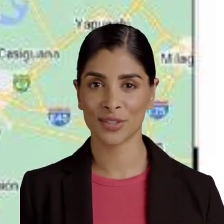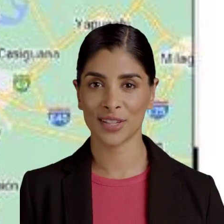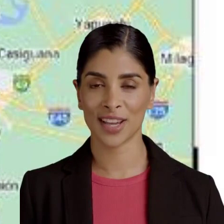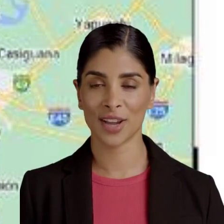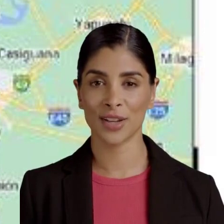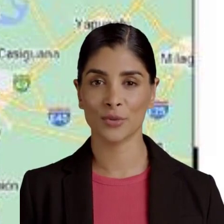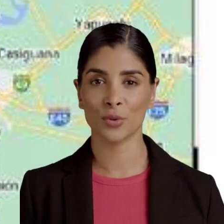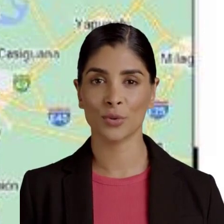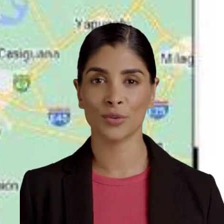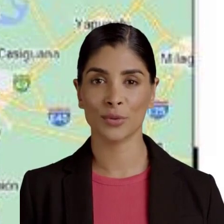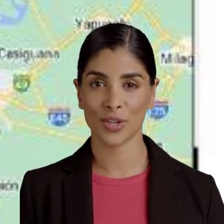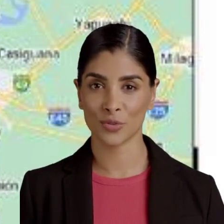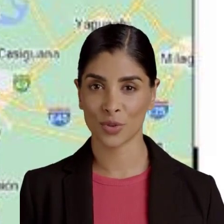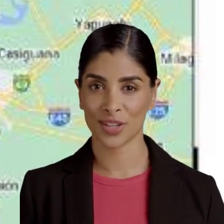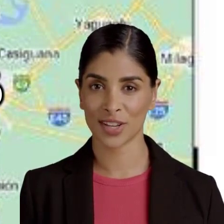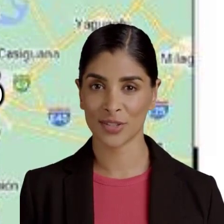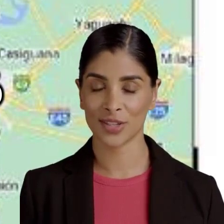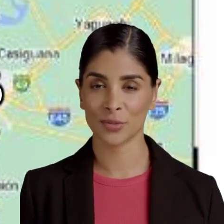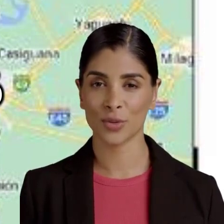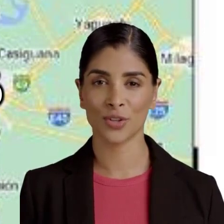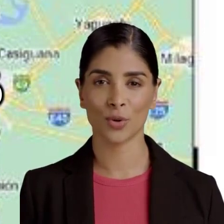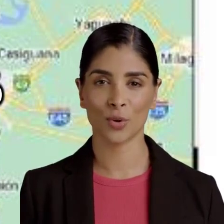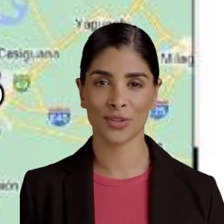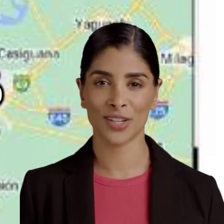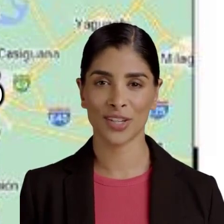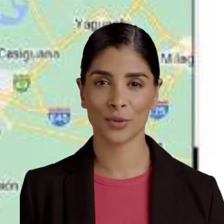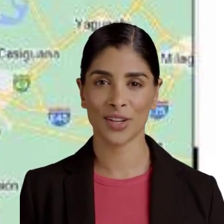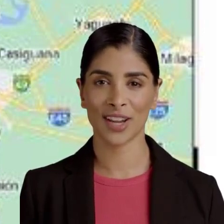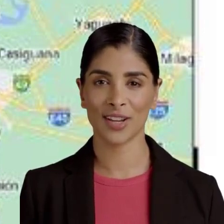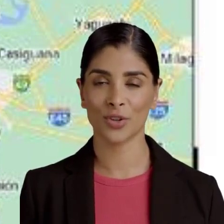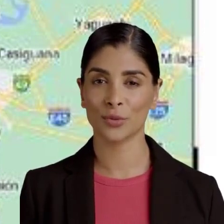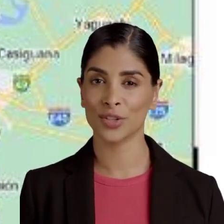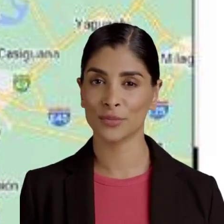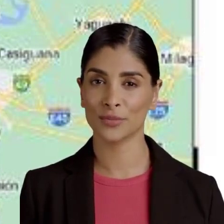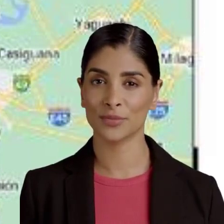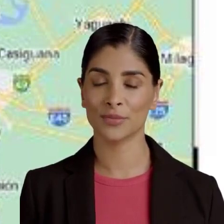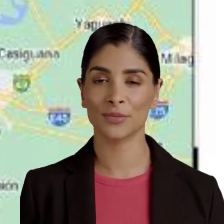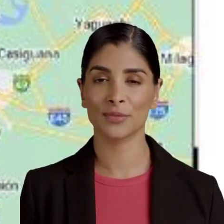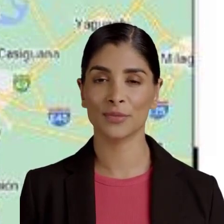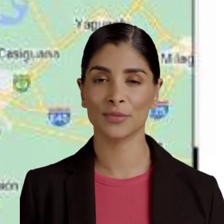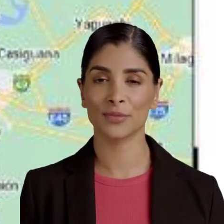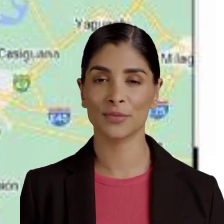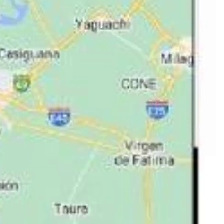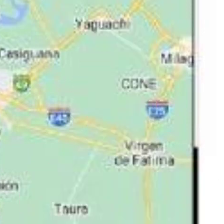ciudadanos indicaron que fue un movimiento fuerte que los atemorizó cuando se disponían a dormir